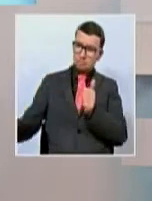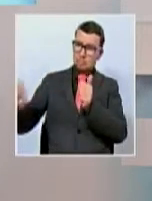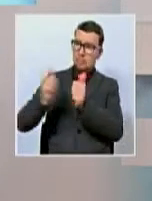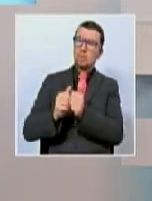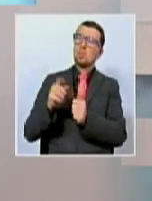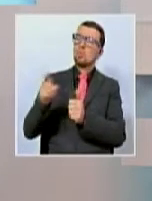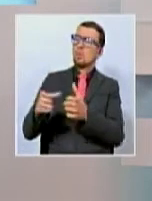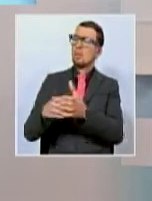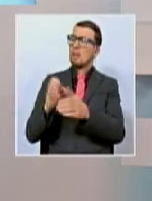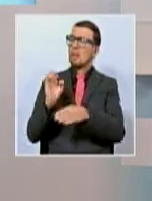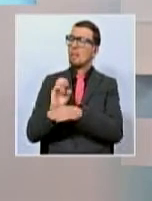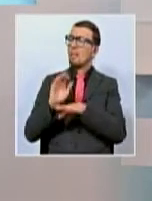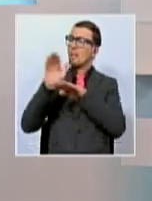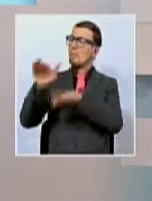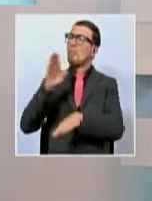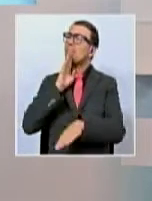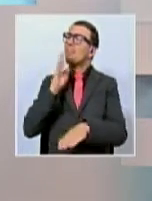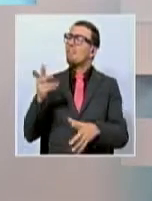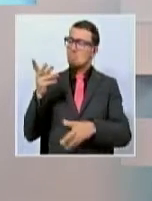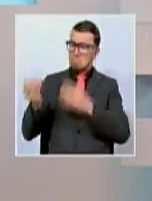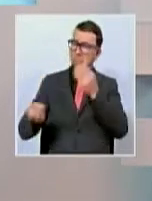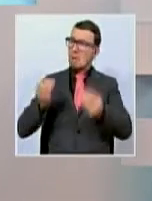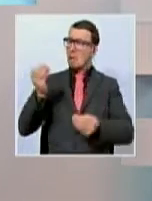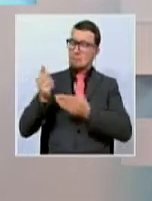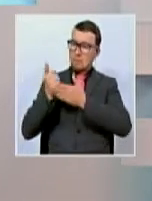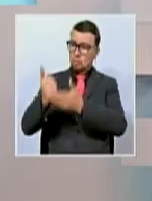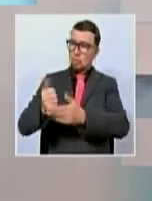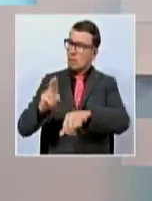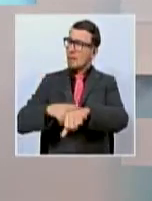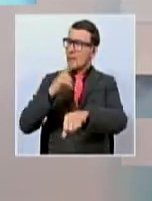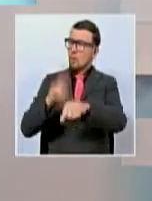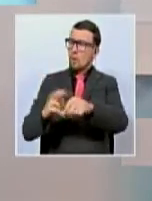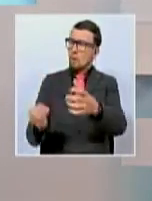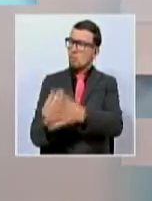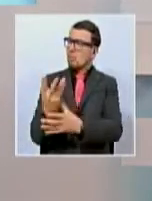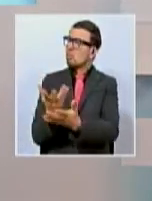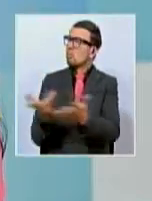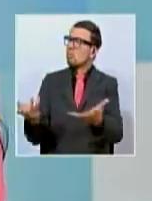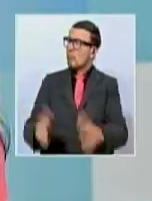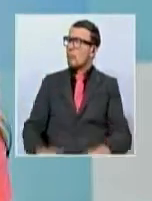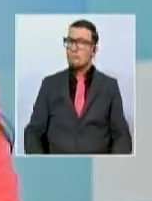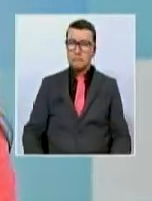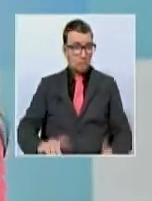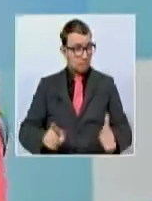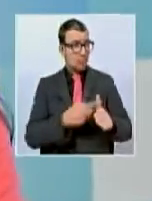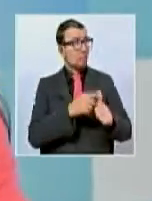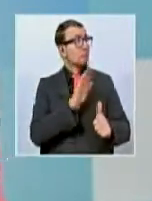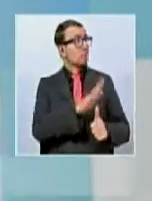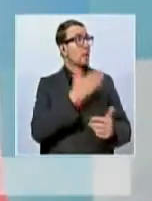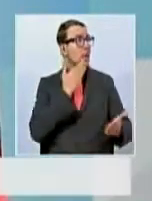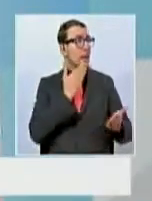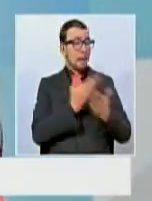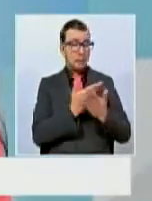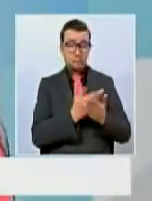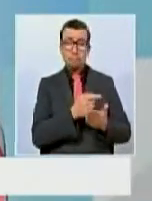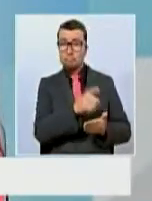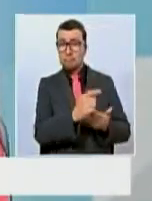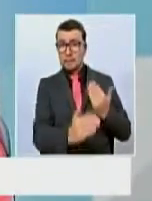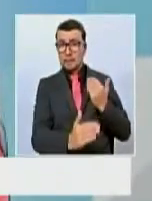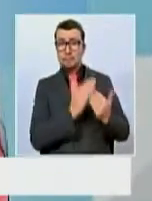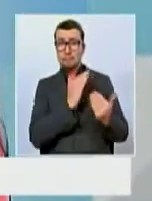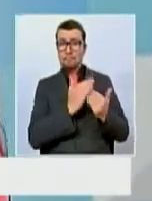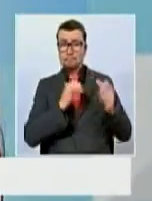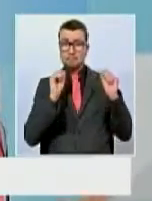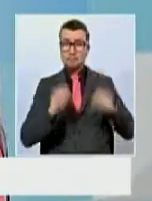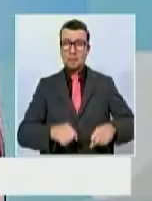entidad representa y qué hace por el naturismo en Colombia. Bueno, primero que todo, muchas gracias a ti por esta invitación